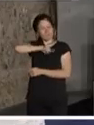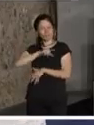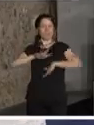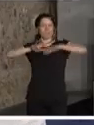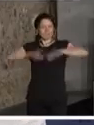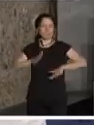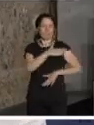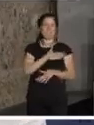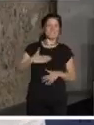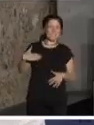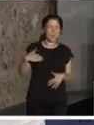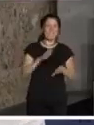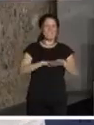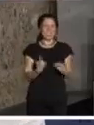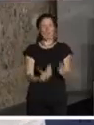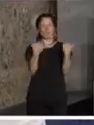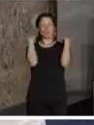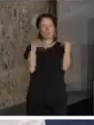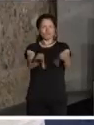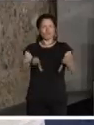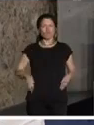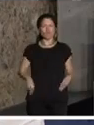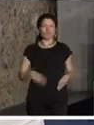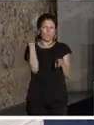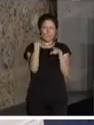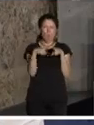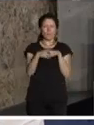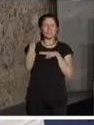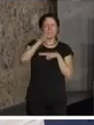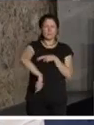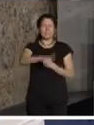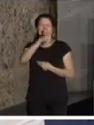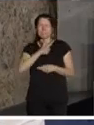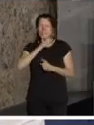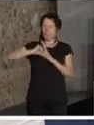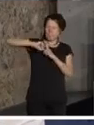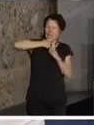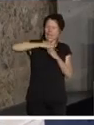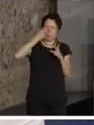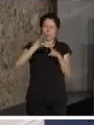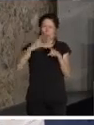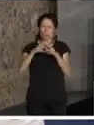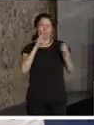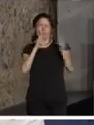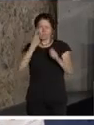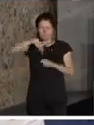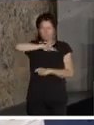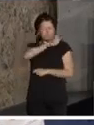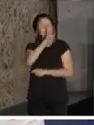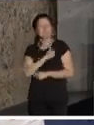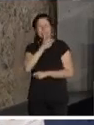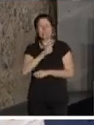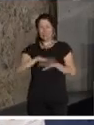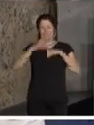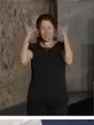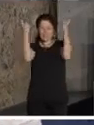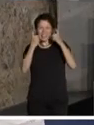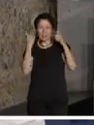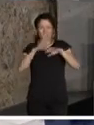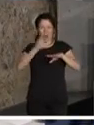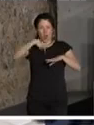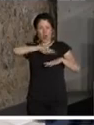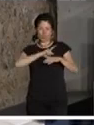a estar dispuestas a asumir el coste político y a resistir la presión política y mediática que nos hacen para intentar